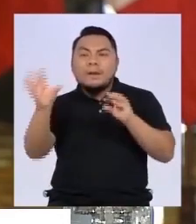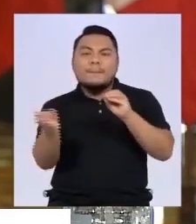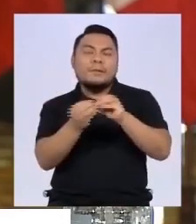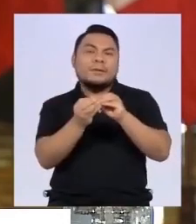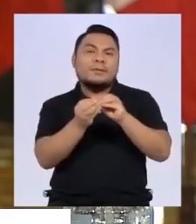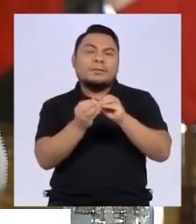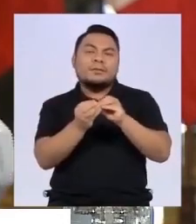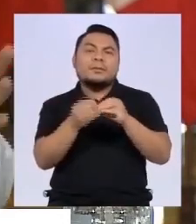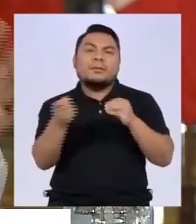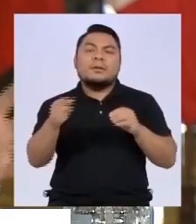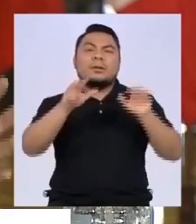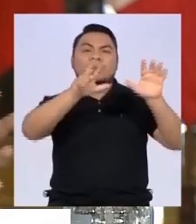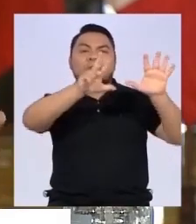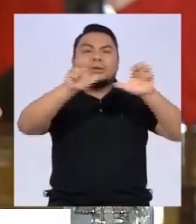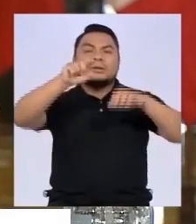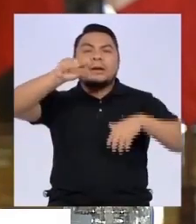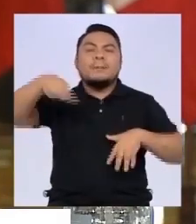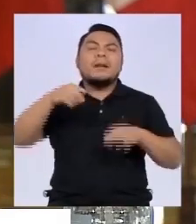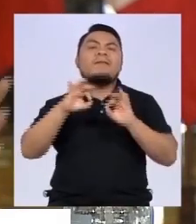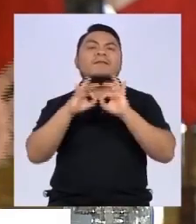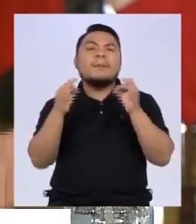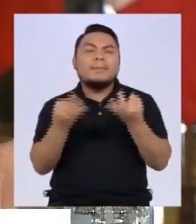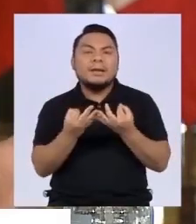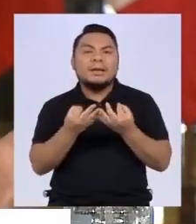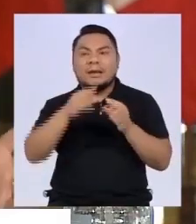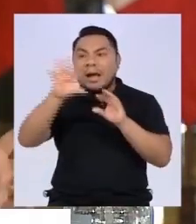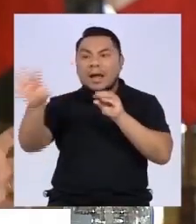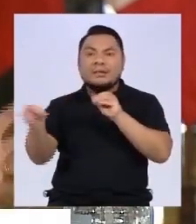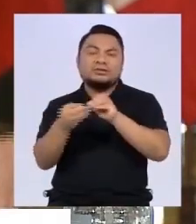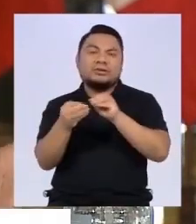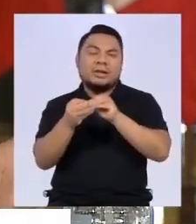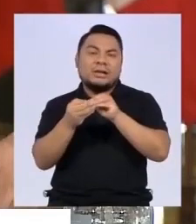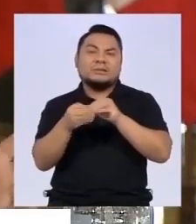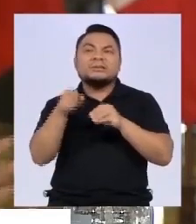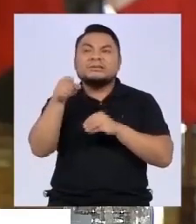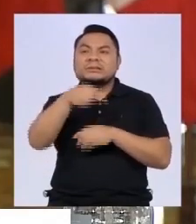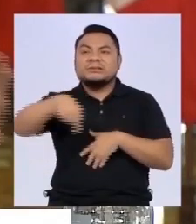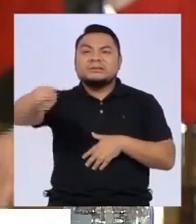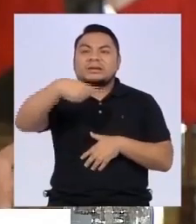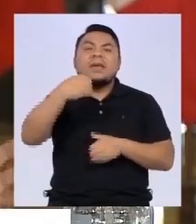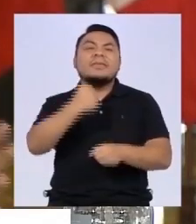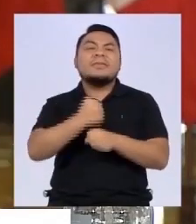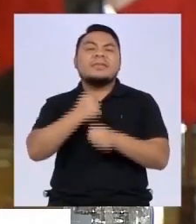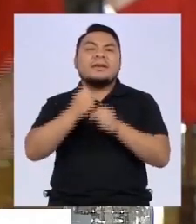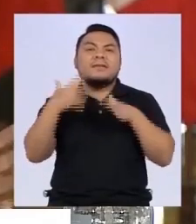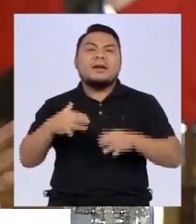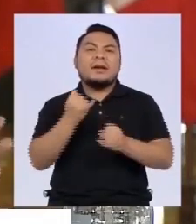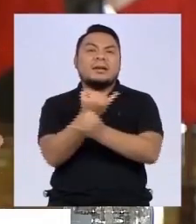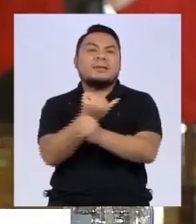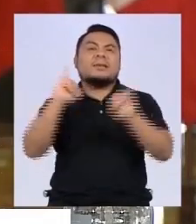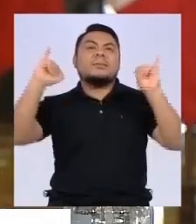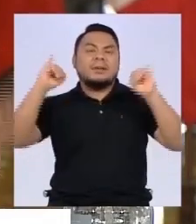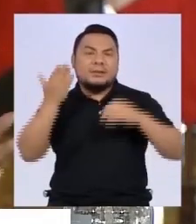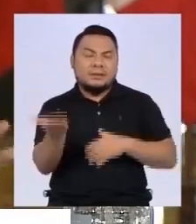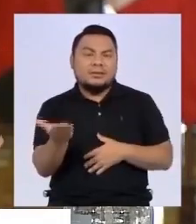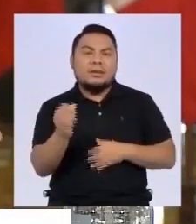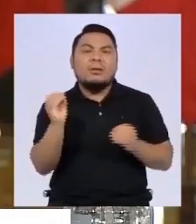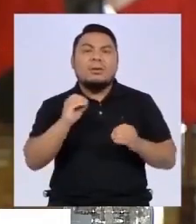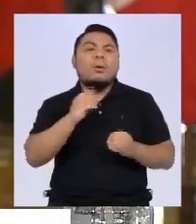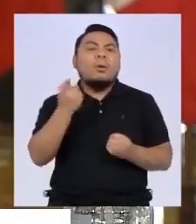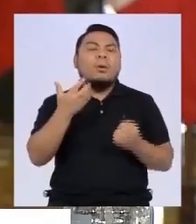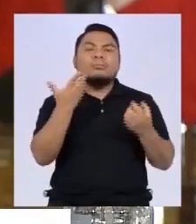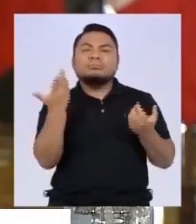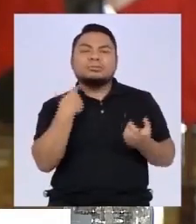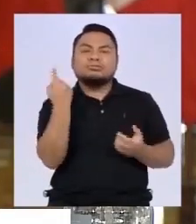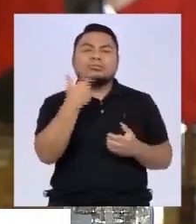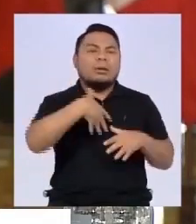aumentando a 800.000 familias adicionales que son de trabajadores independientes o informales,